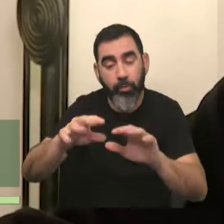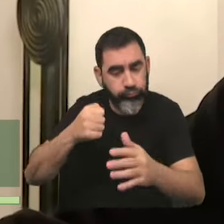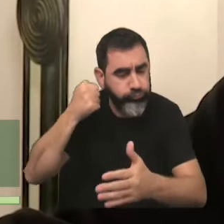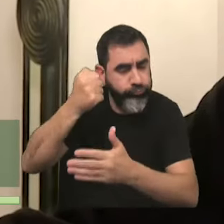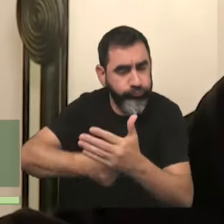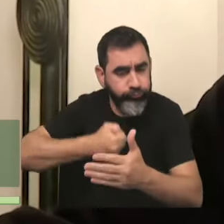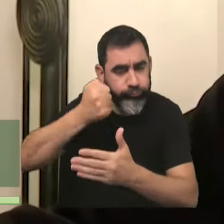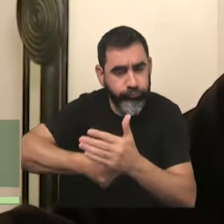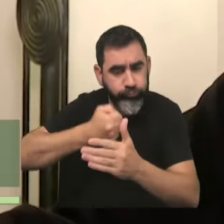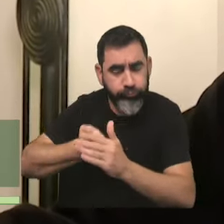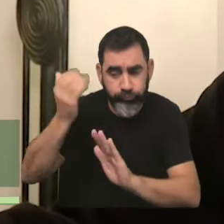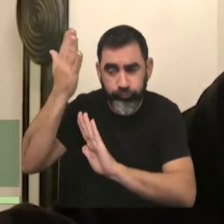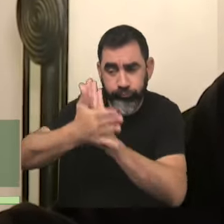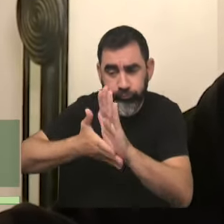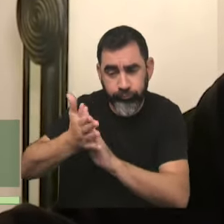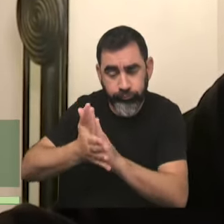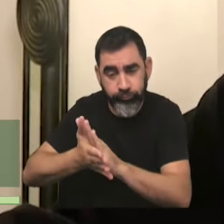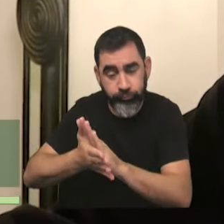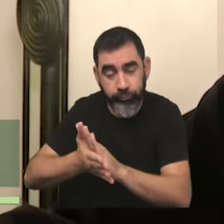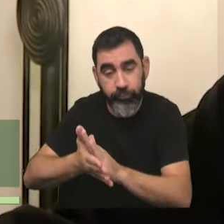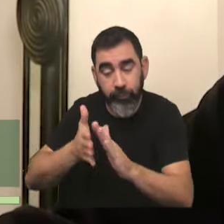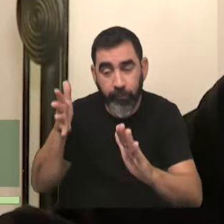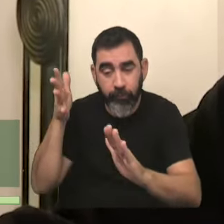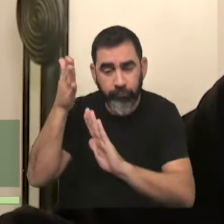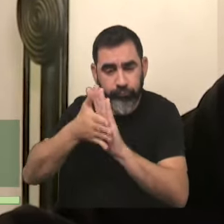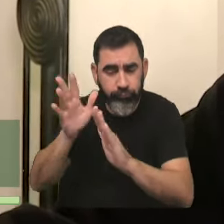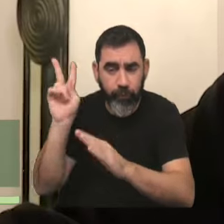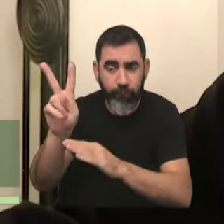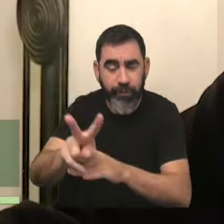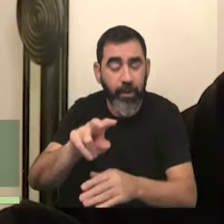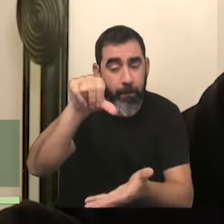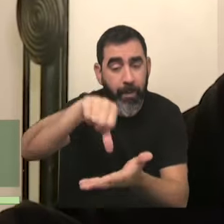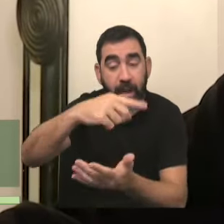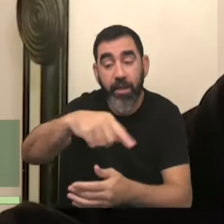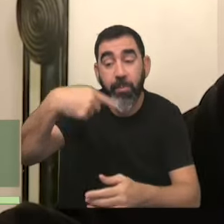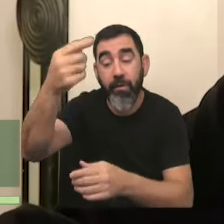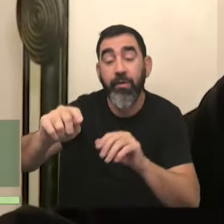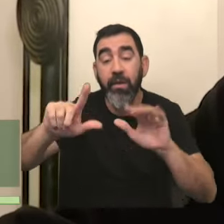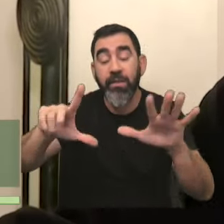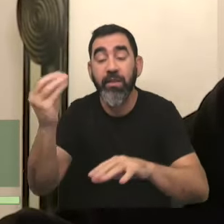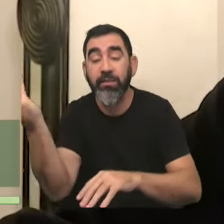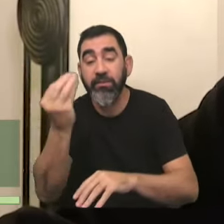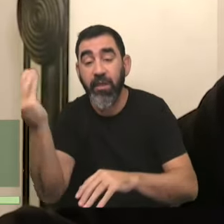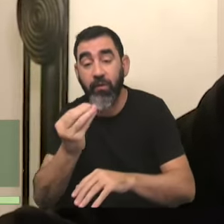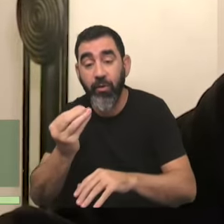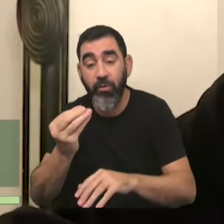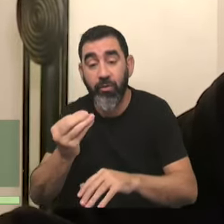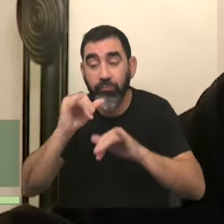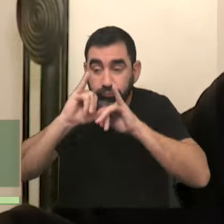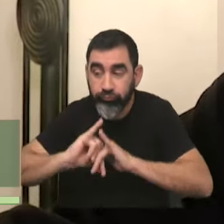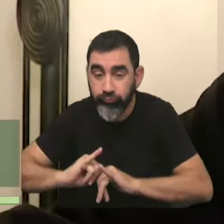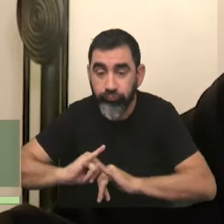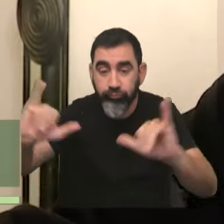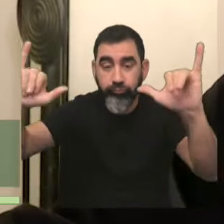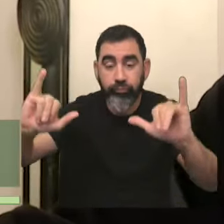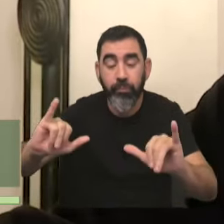el ya está poniendo todo en la calle está recorriendo el país la semana que viene el 7 el sábado 7 estamos haciendo nuestro lanzamiento